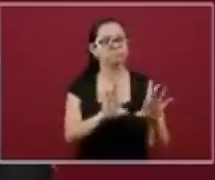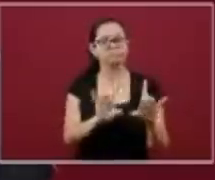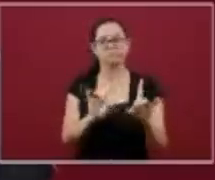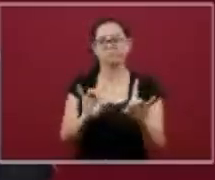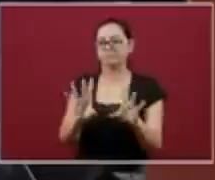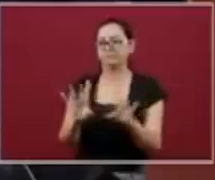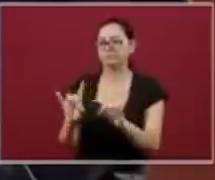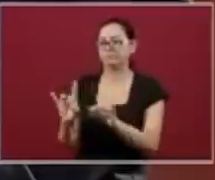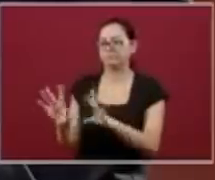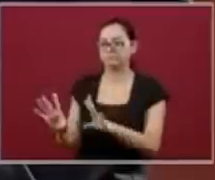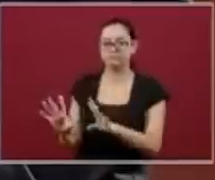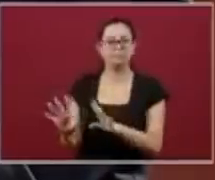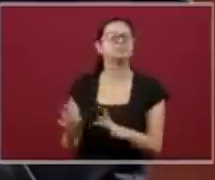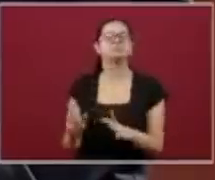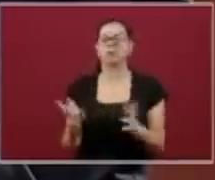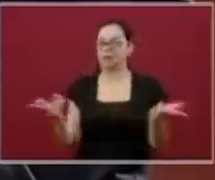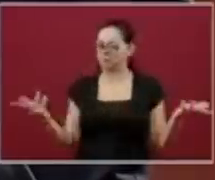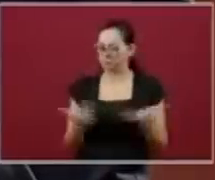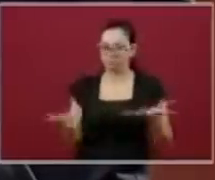se van a presentar denuncias